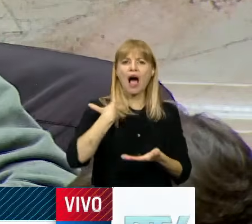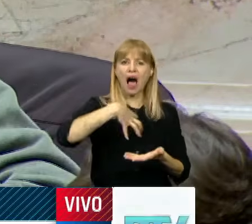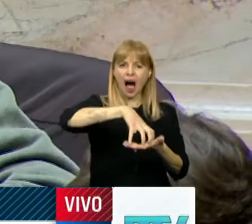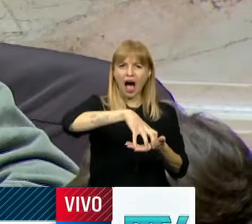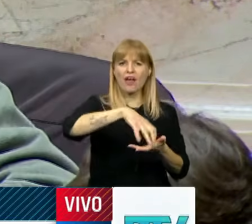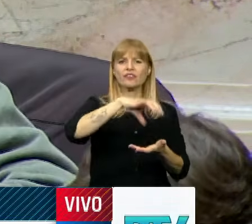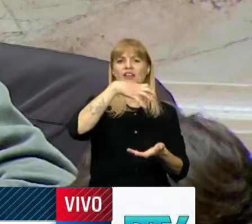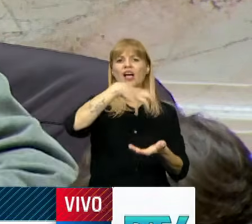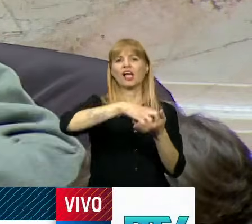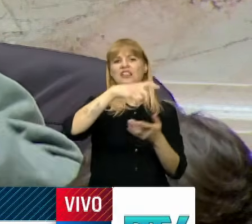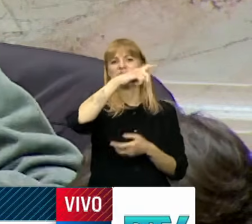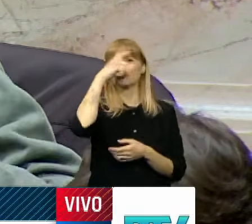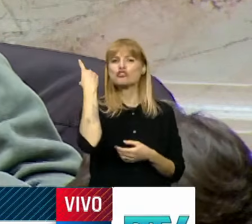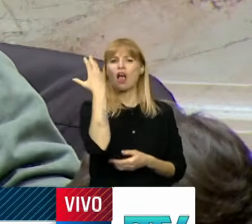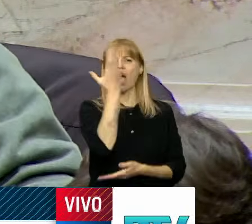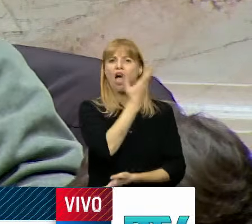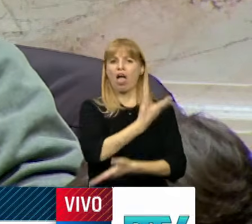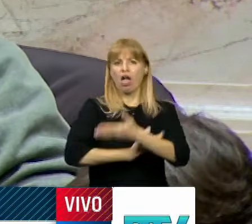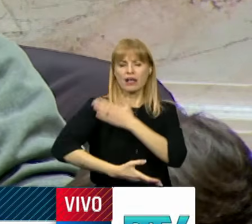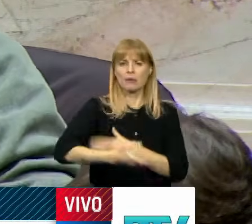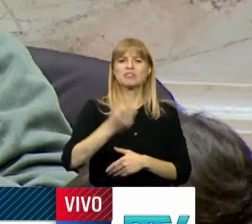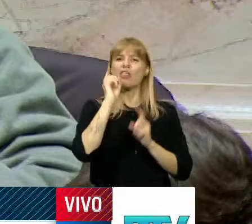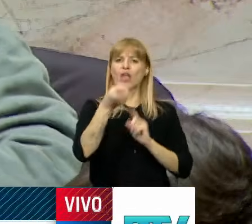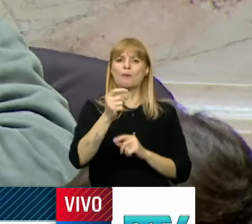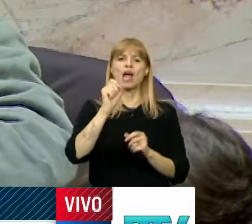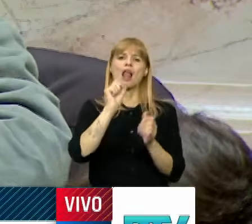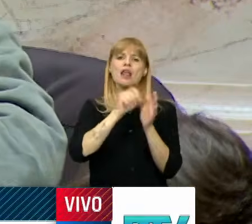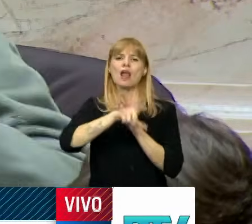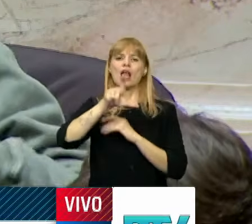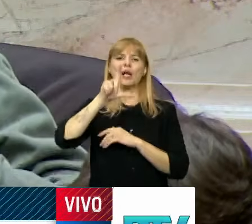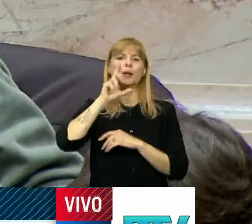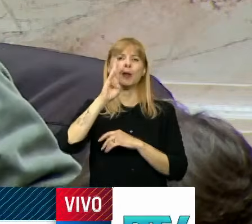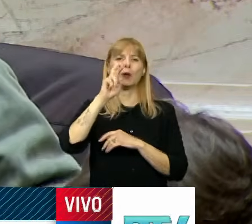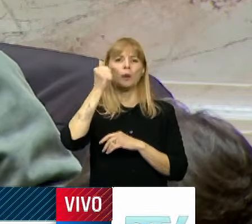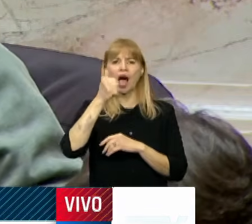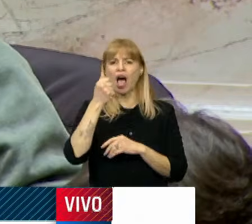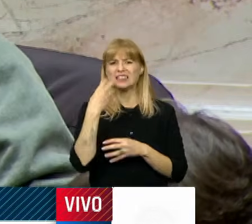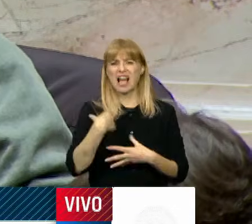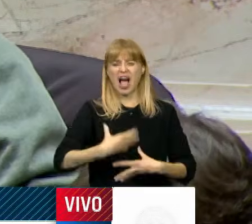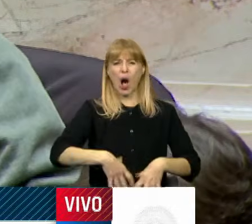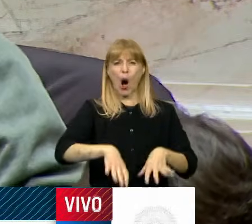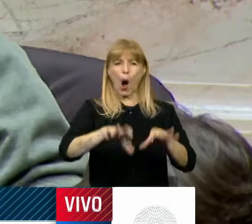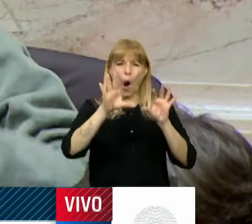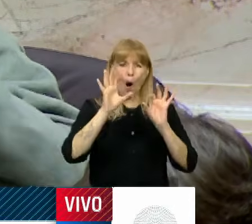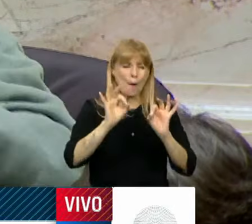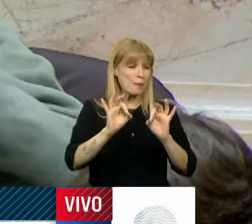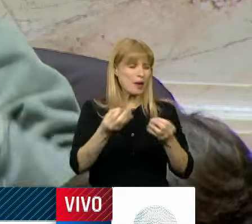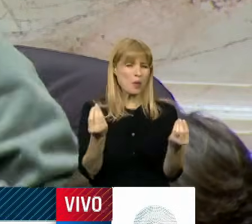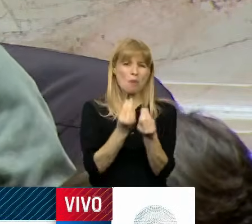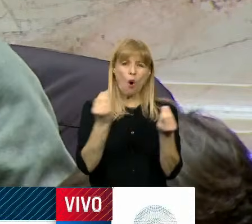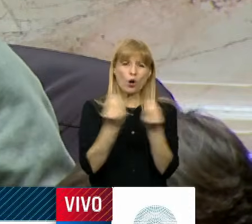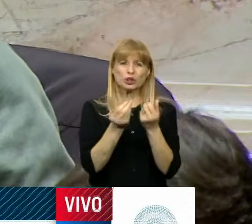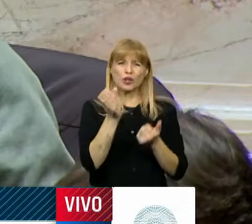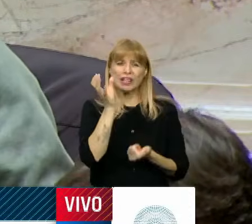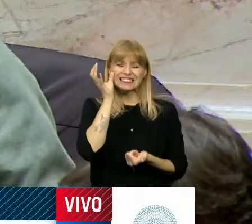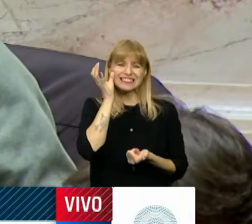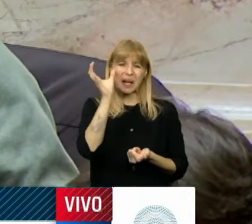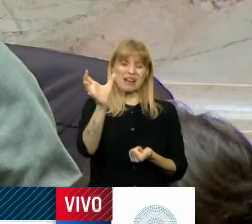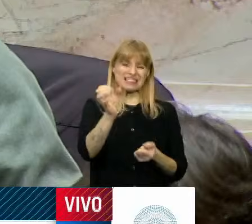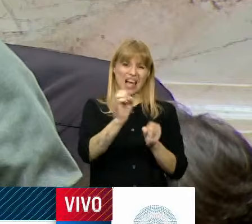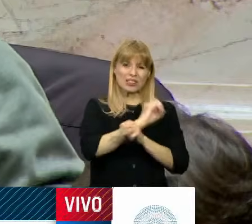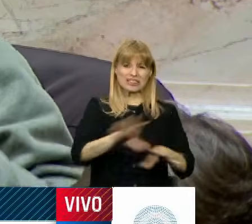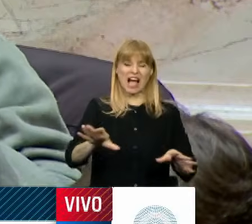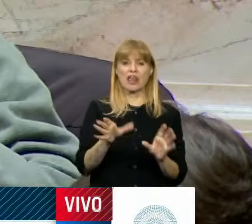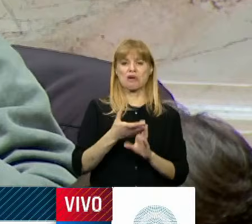visto también con Libra. Entonces, plagados de escándalos de corrupción, los que decían que iban a combatir la